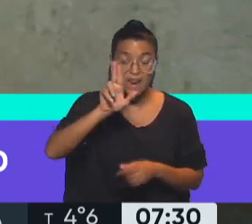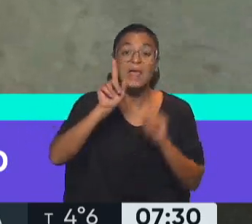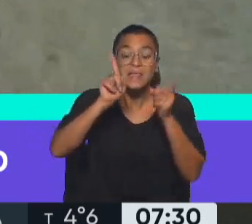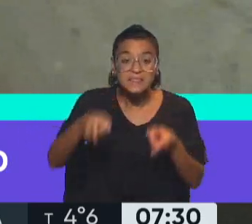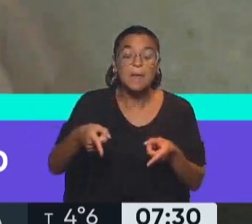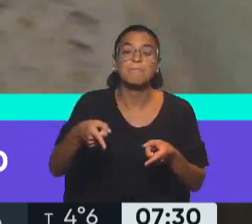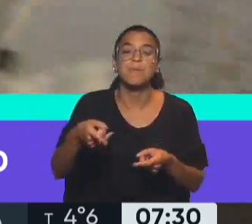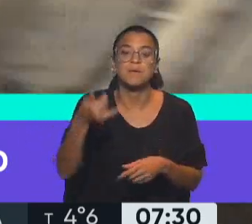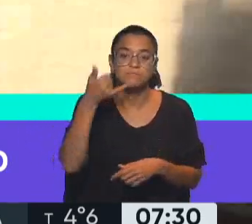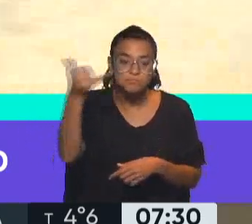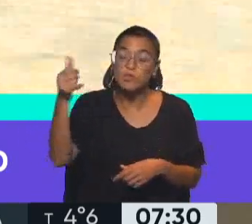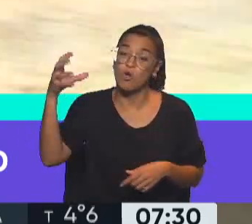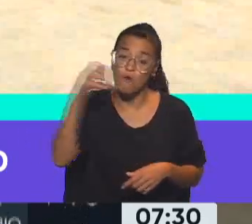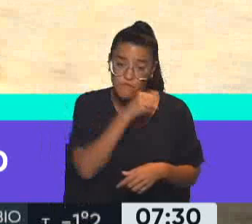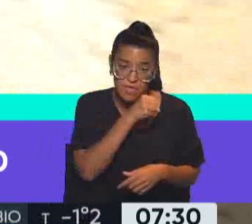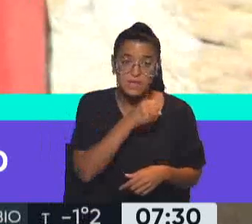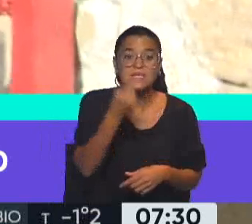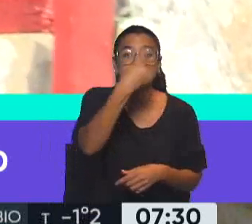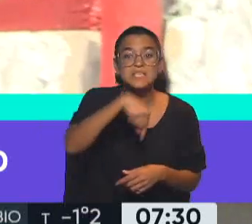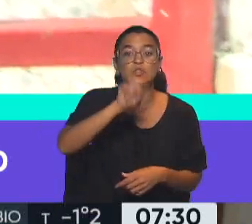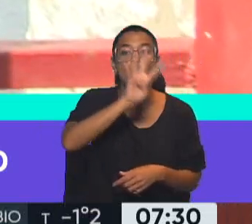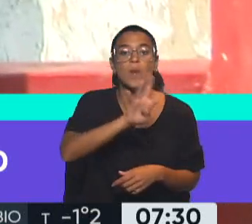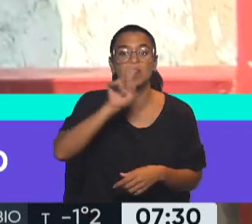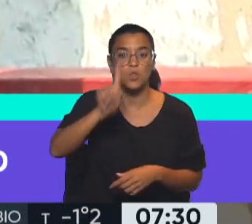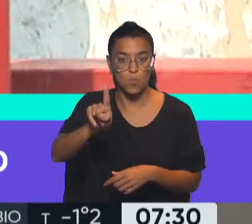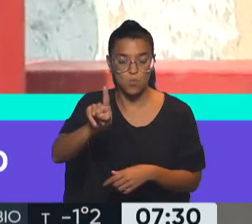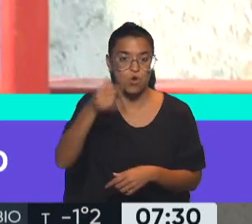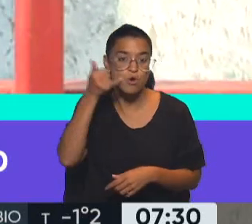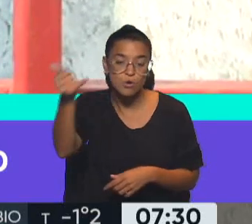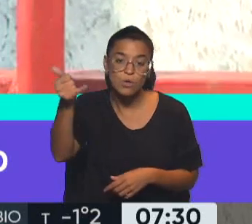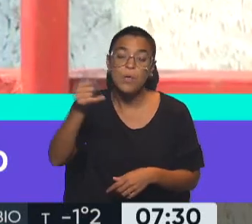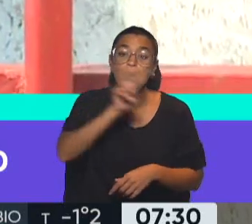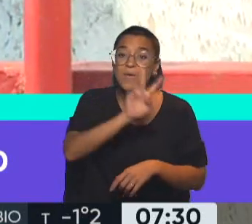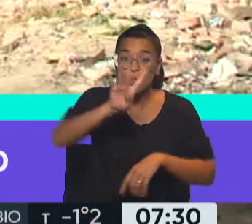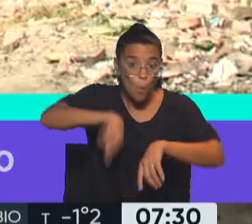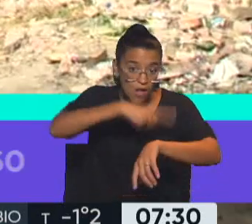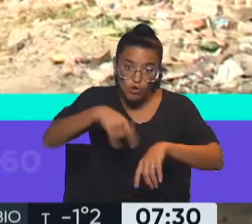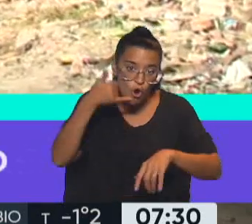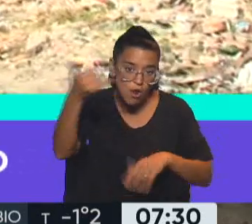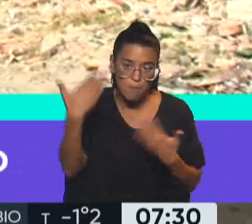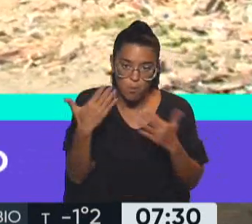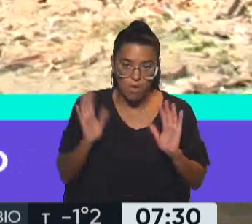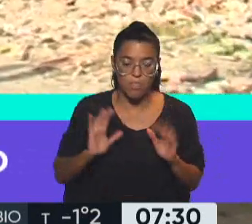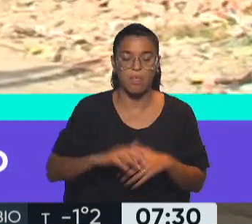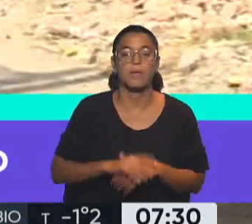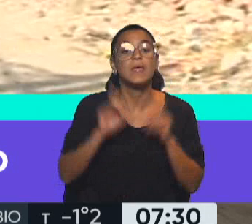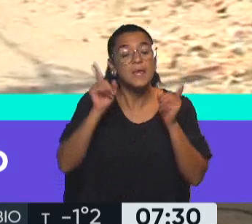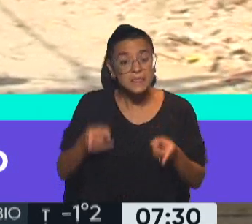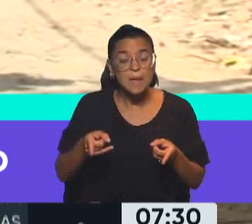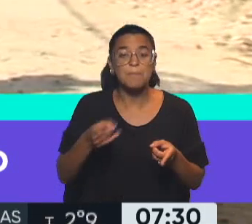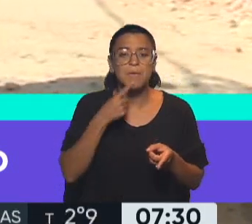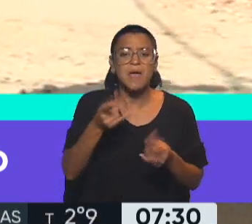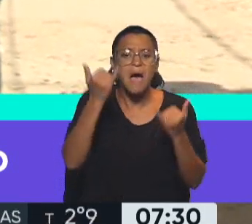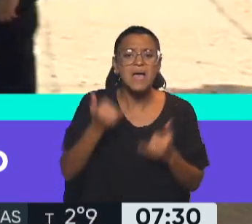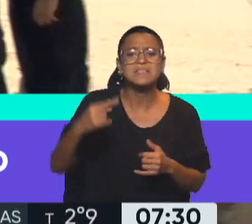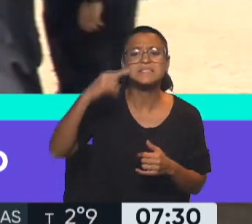línea nacional y confidencial 141 que atiende las 24 horas. Además, cuenta con